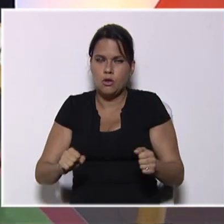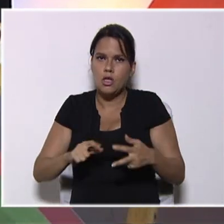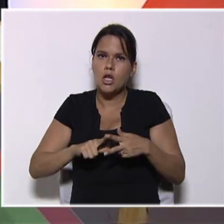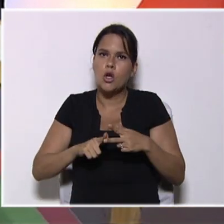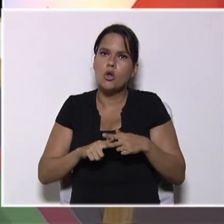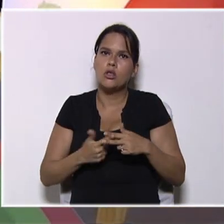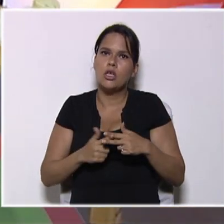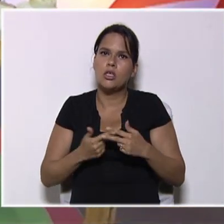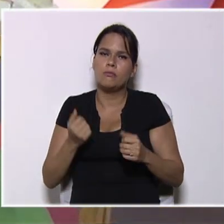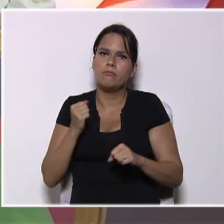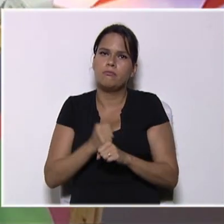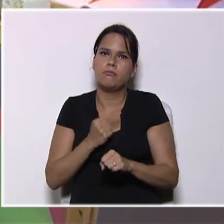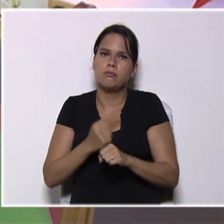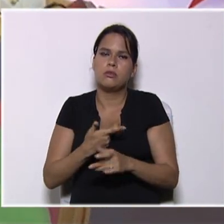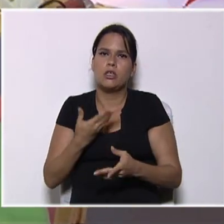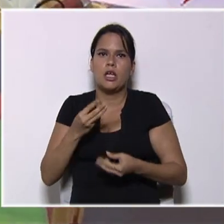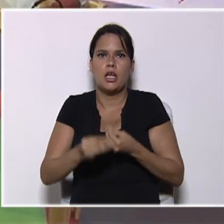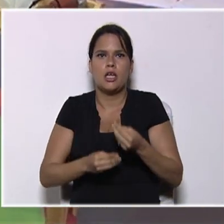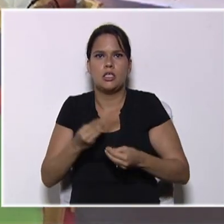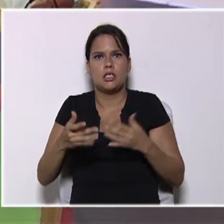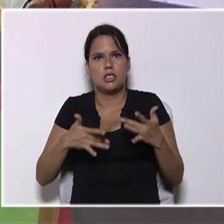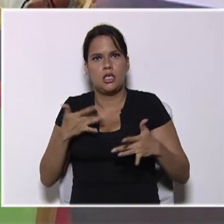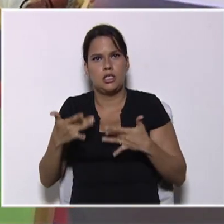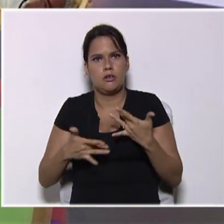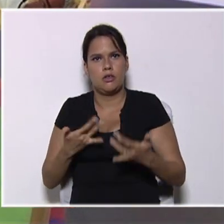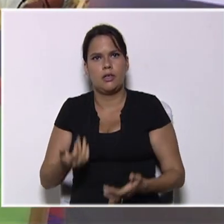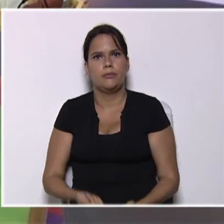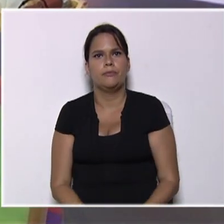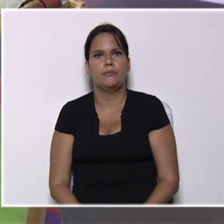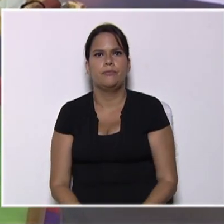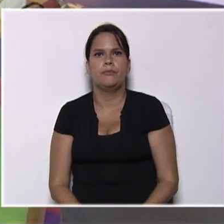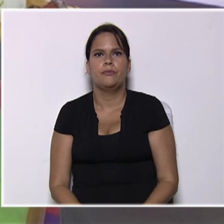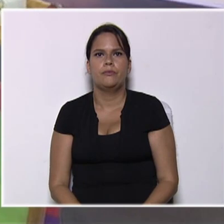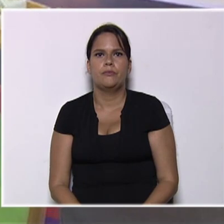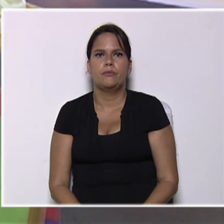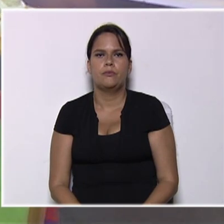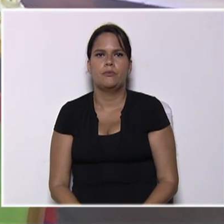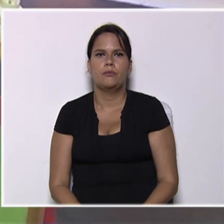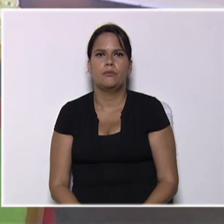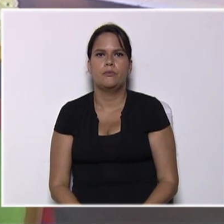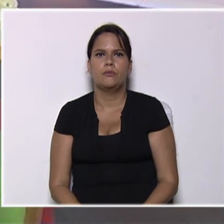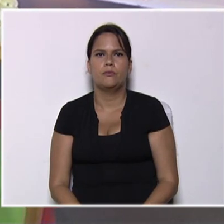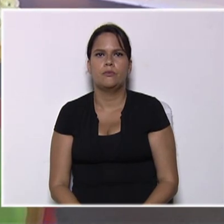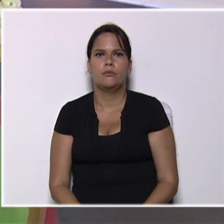alguna manera hacen esas actividades. Omaira, ¿qué tienes por allí? Ok, acá tengo